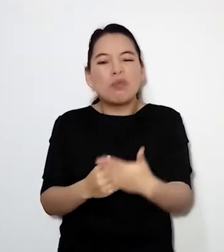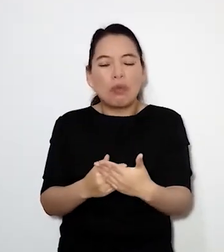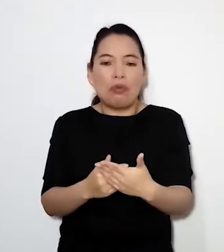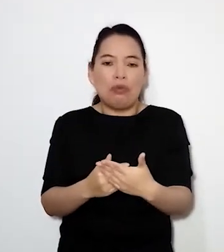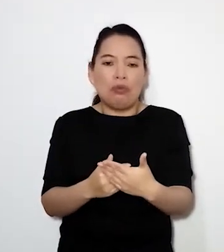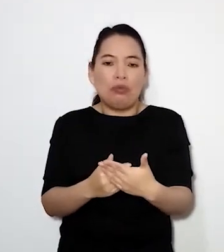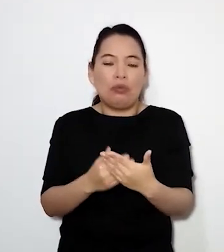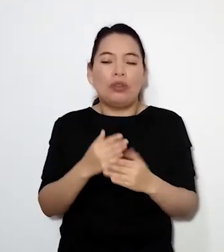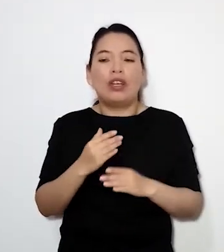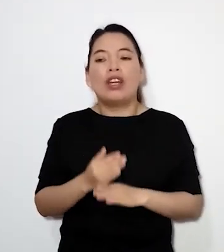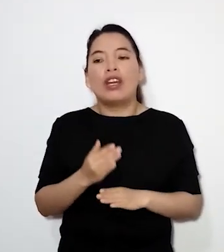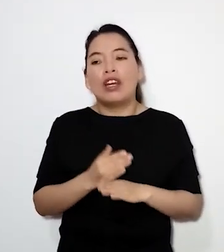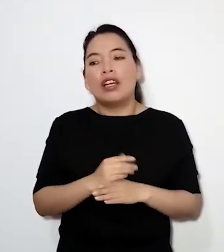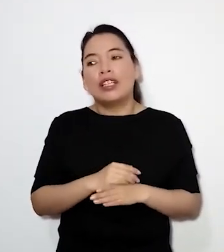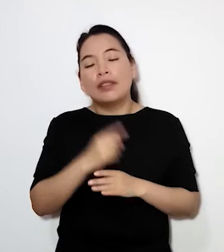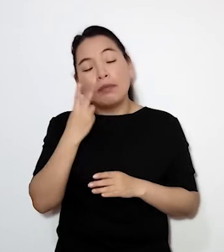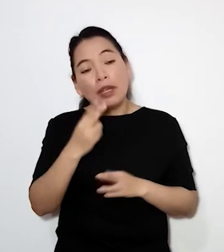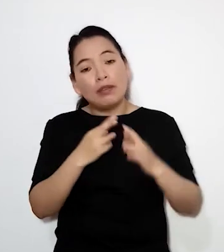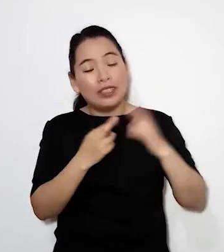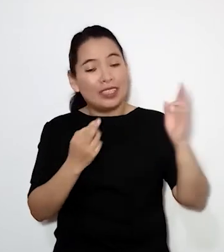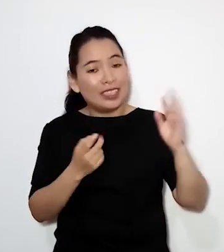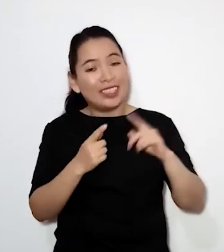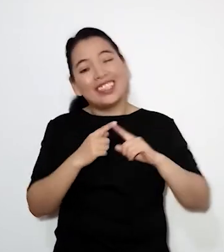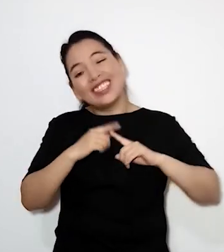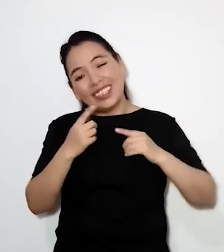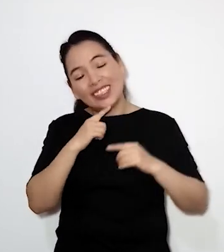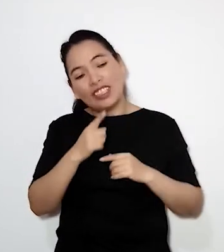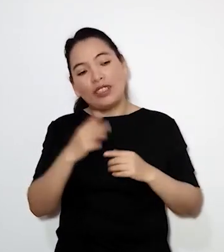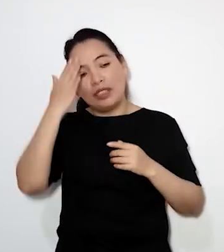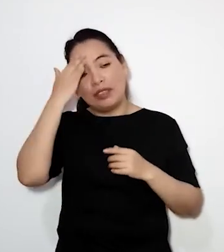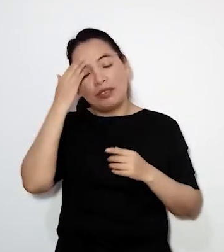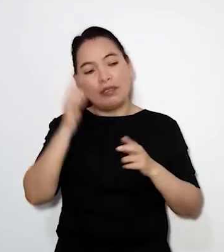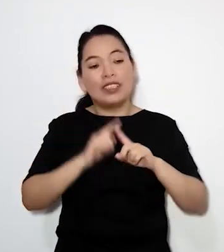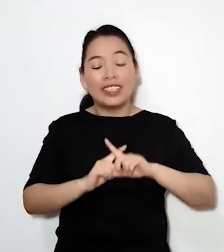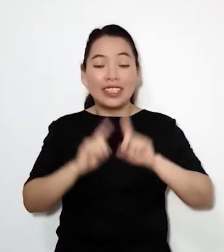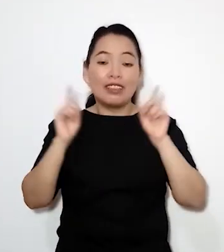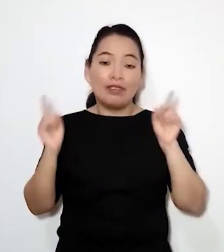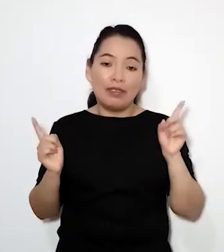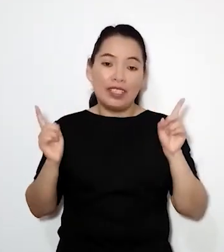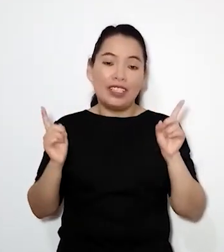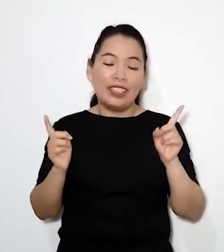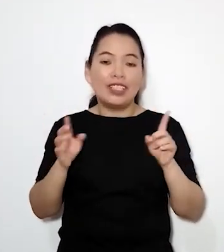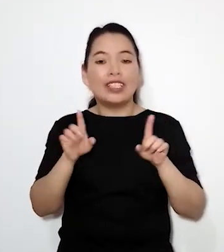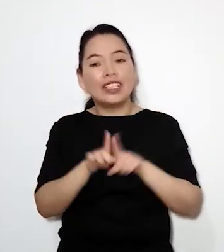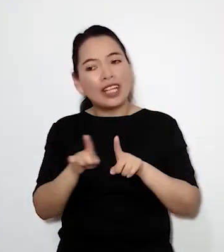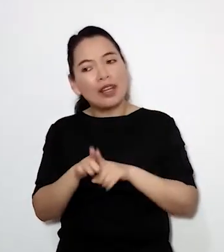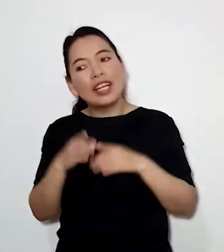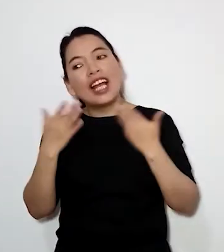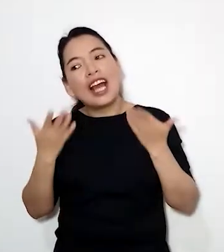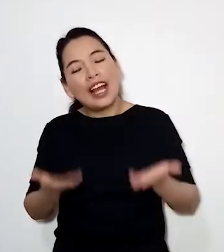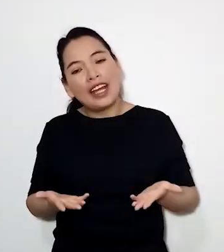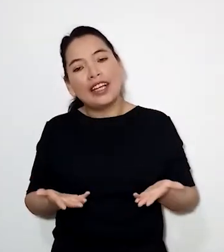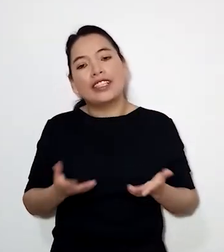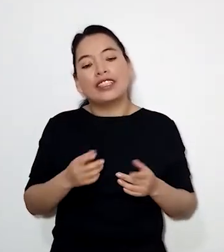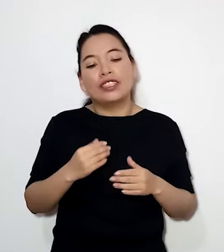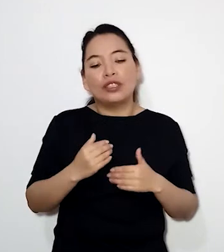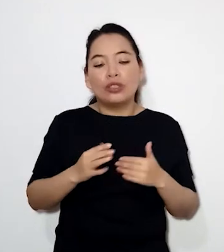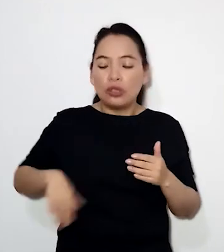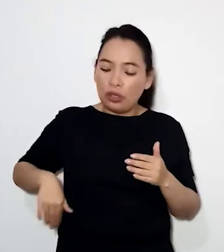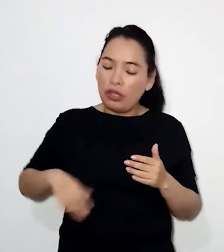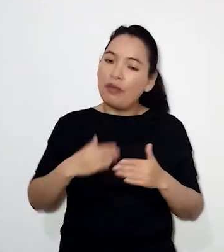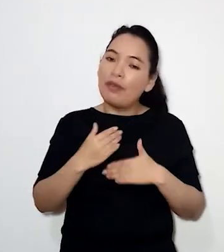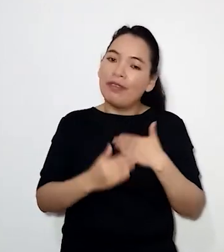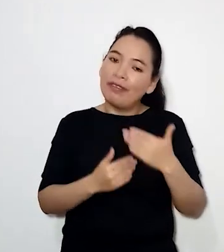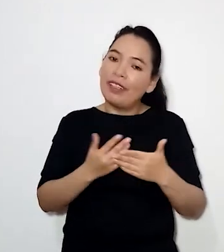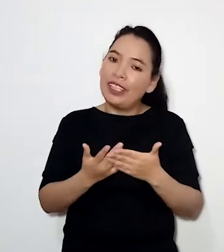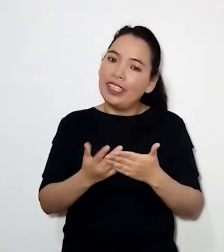muy disímiles y en muchos sectores se mantiene una resistencia a la inclusión e incluso a la integración. Por lo tanto, se